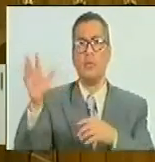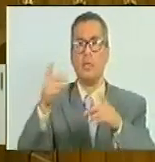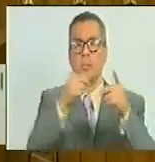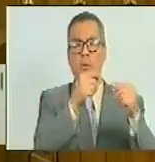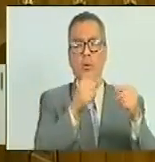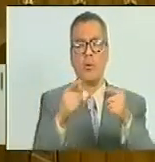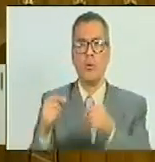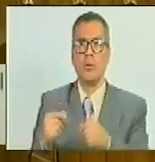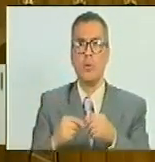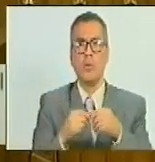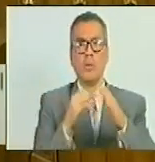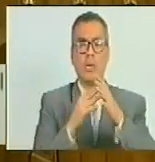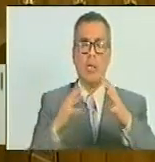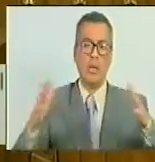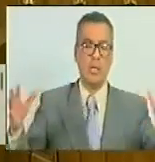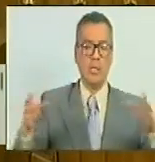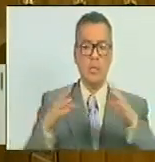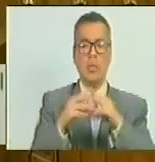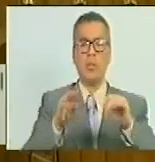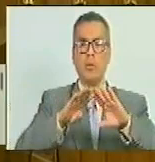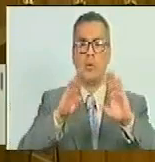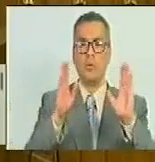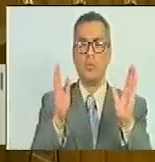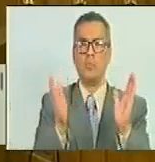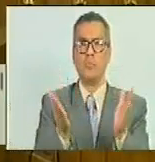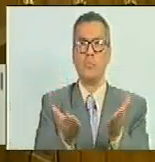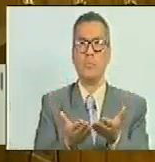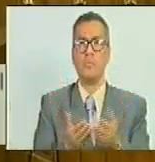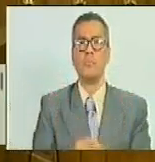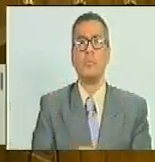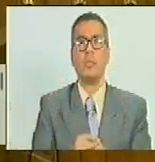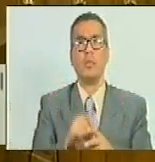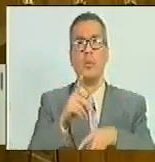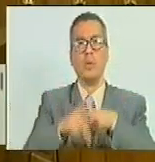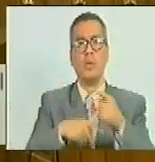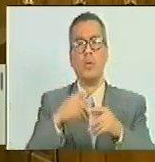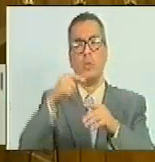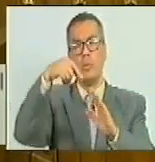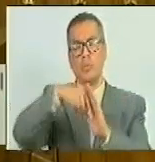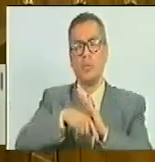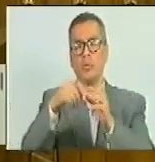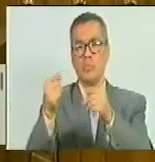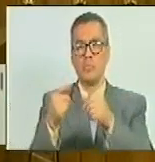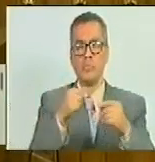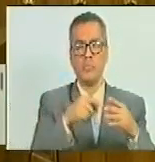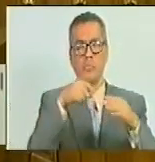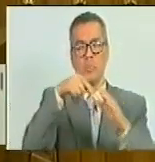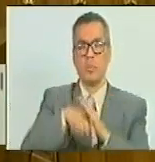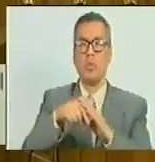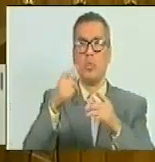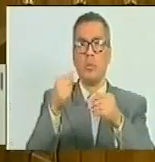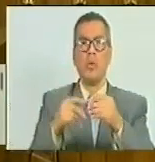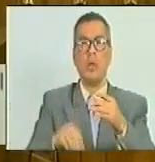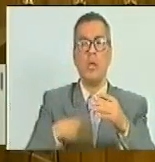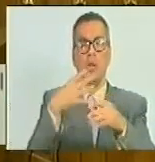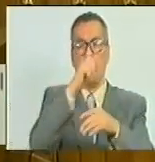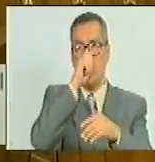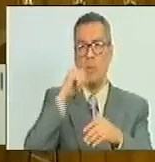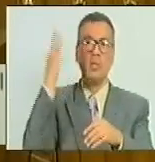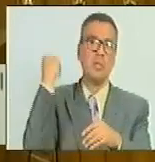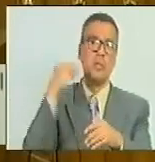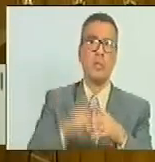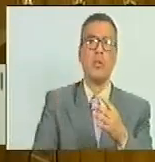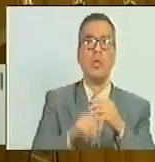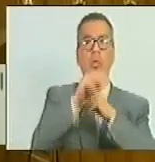economías más grandes del planeta, medida desde su Producto Interno Bruto, que el año pasado alcanzó nada más